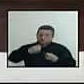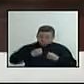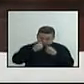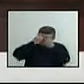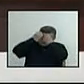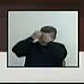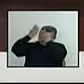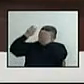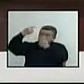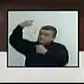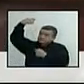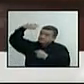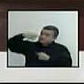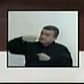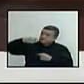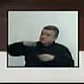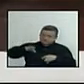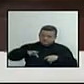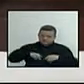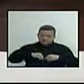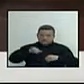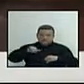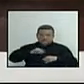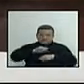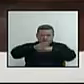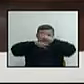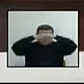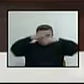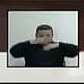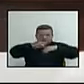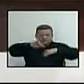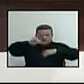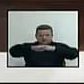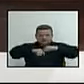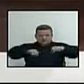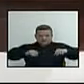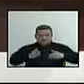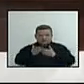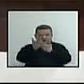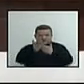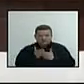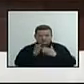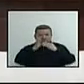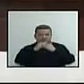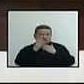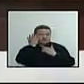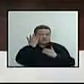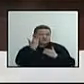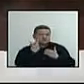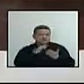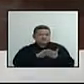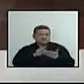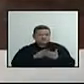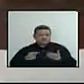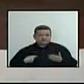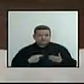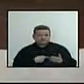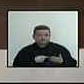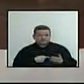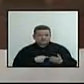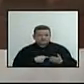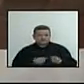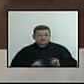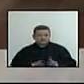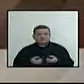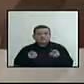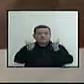voluntad en la tierra como en el cielo. Danos hoy nuestro pan de cada día. Perdona nuestras